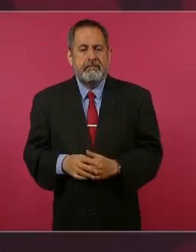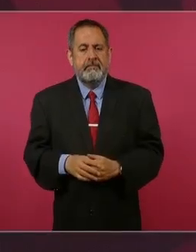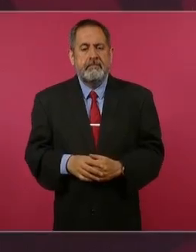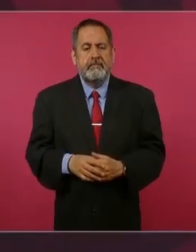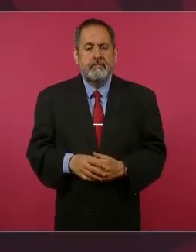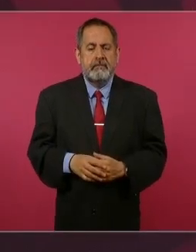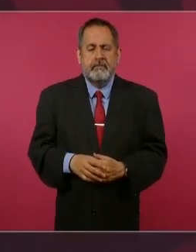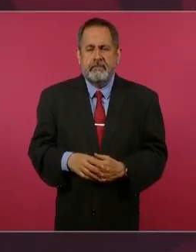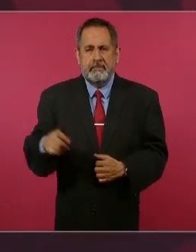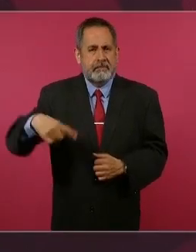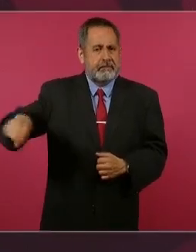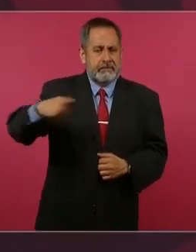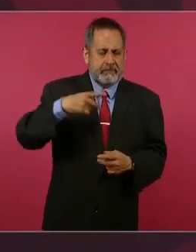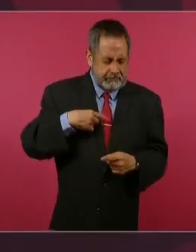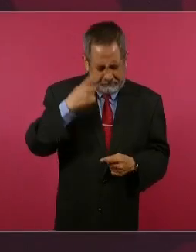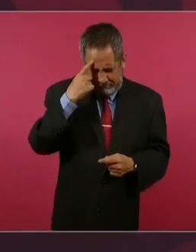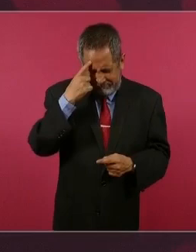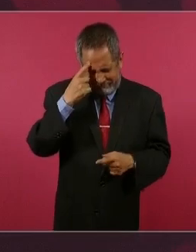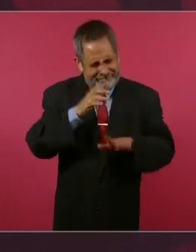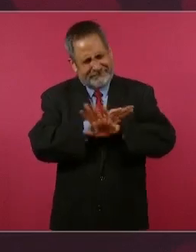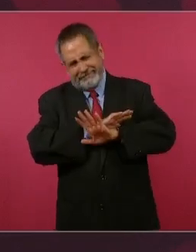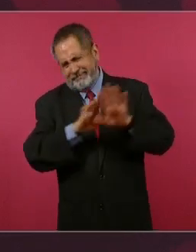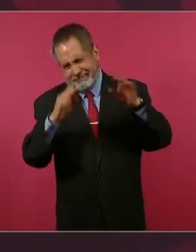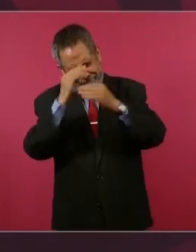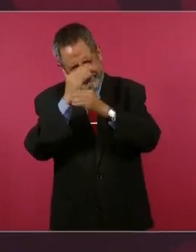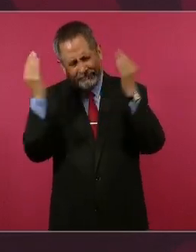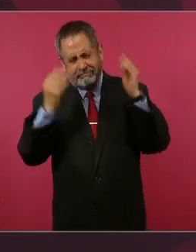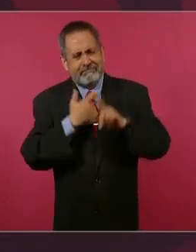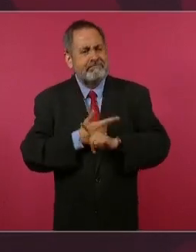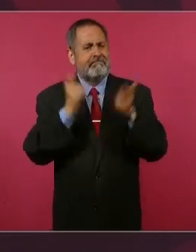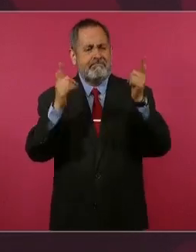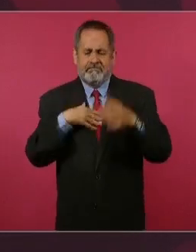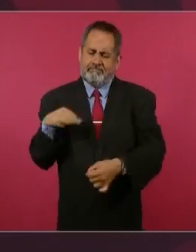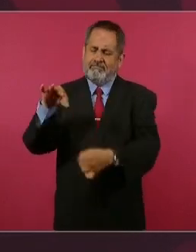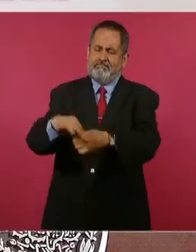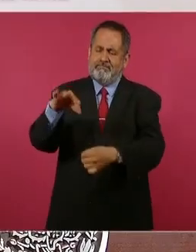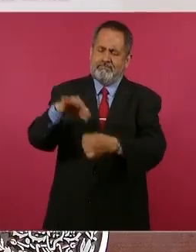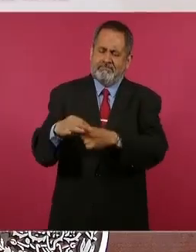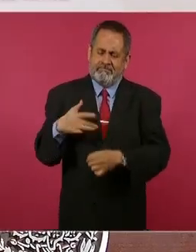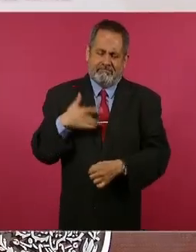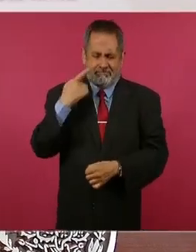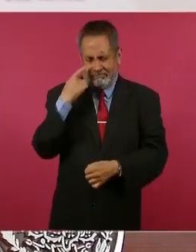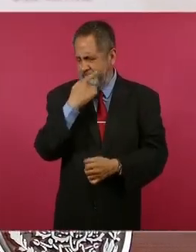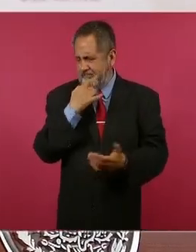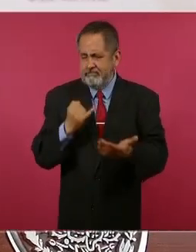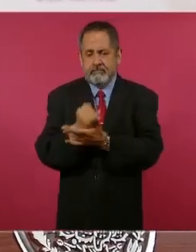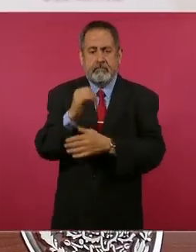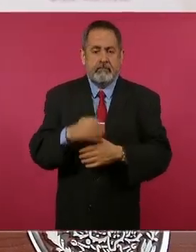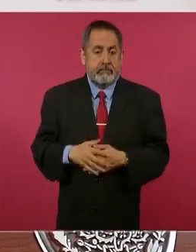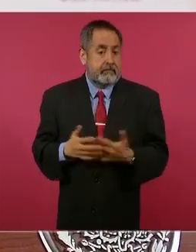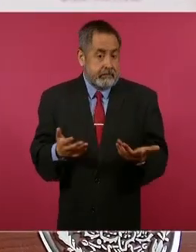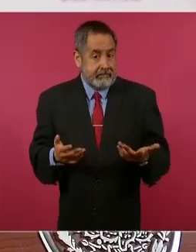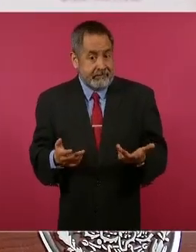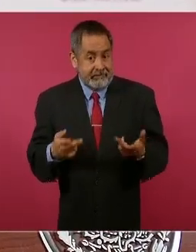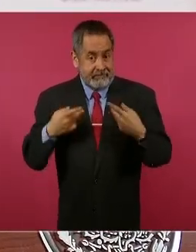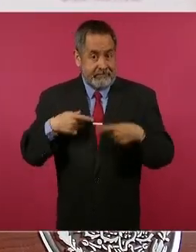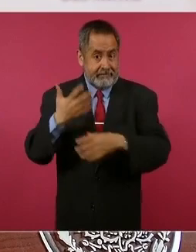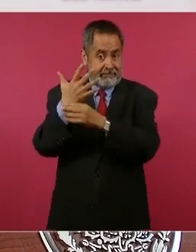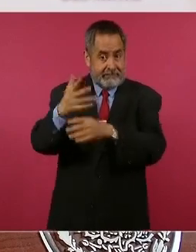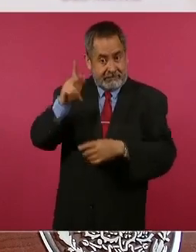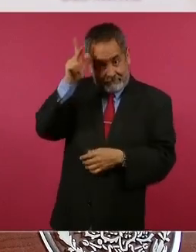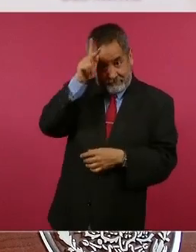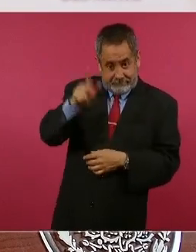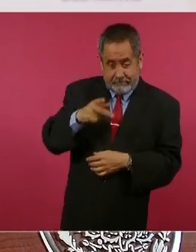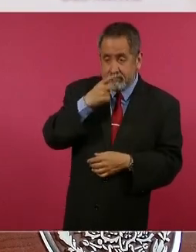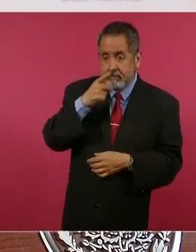ser libre como lo mencionaba Hidalgo el pueblo que quiere ser libre lo